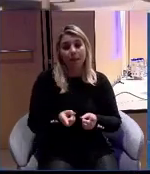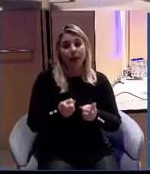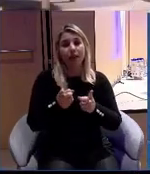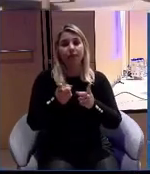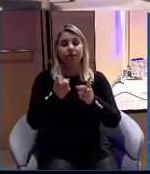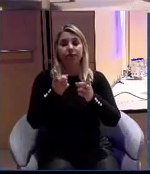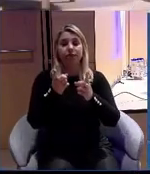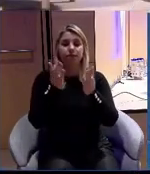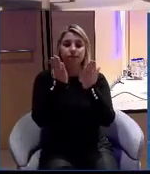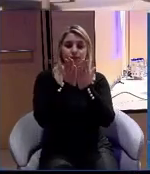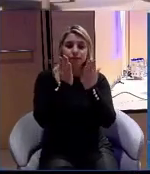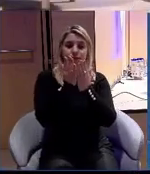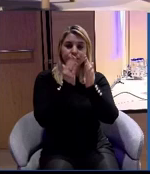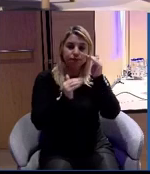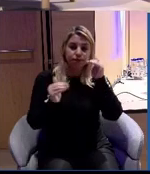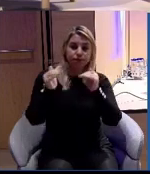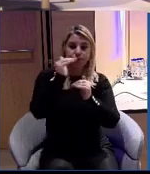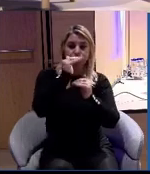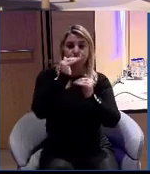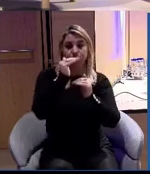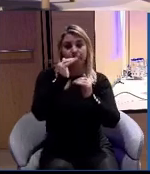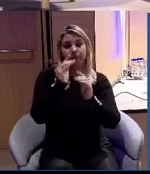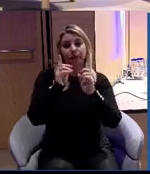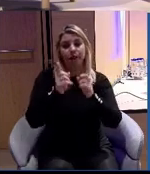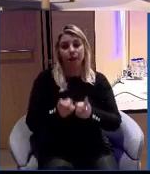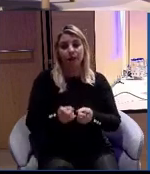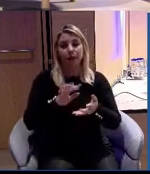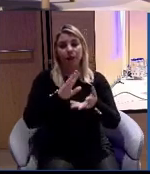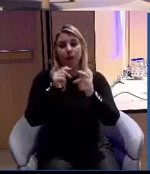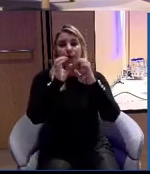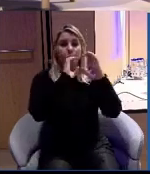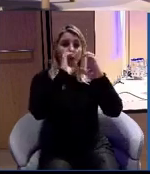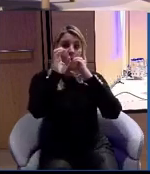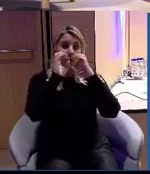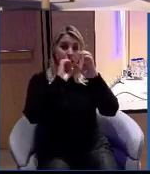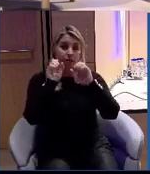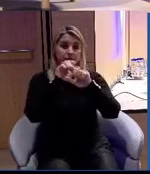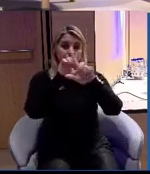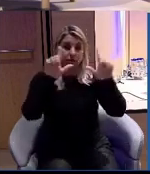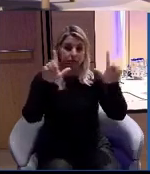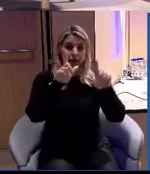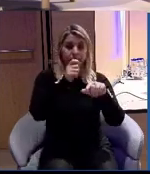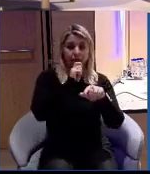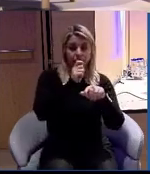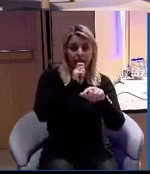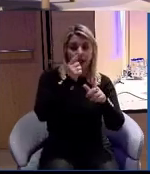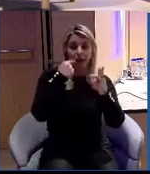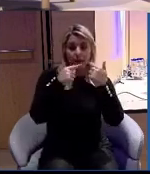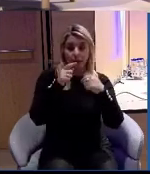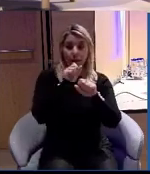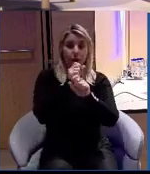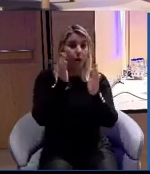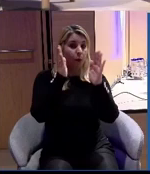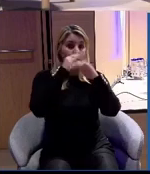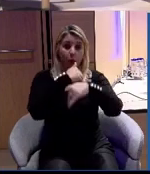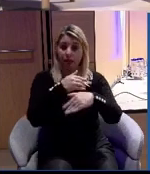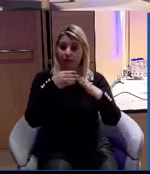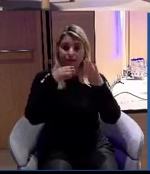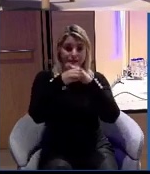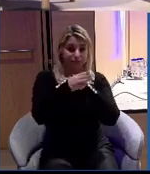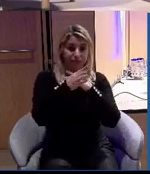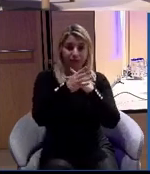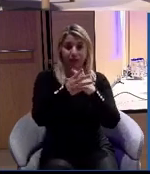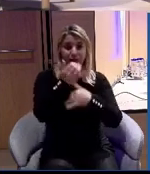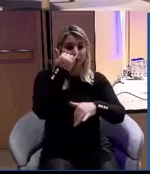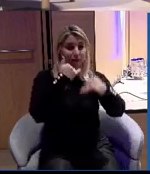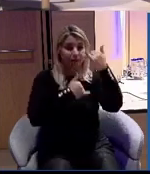privilegiada sobre otro incluso Incluso en los medios de comunicación a veces hay muchas brechas para que los periodistas accedan a esta información y